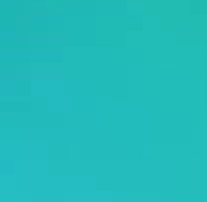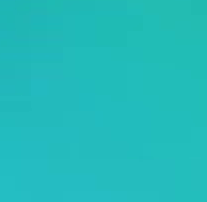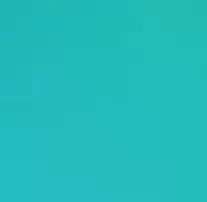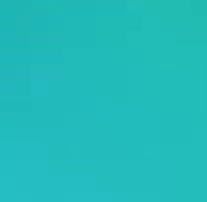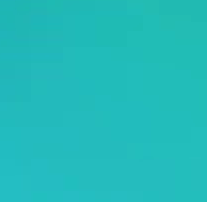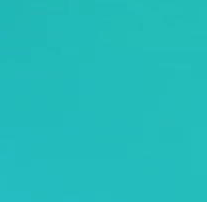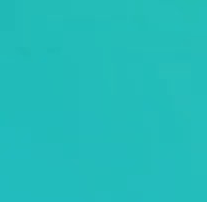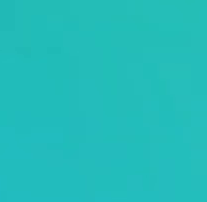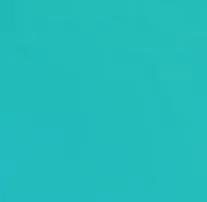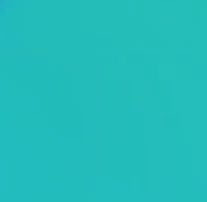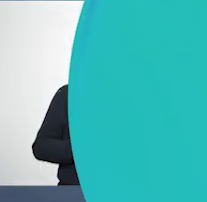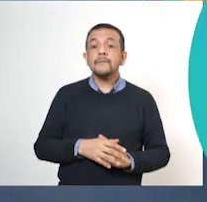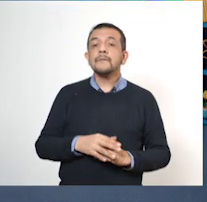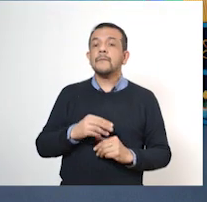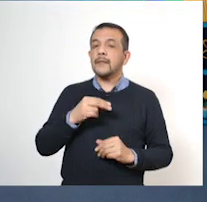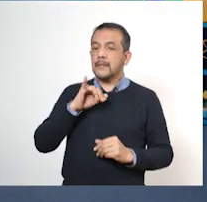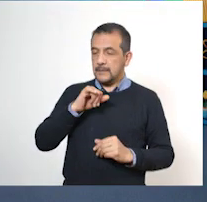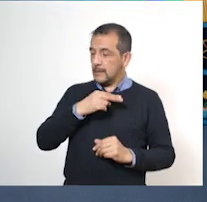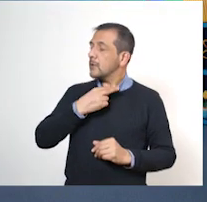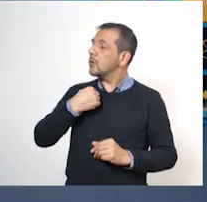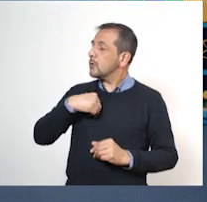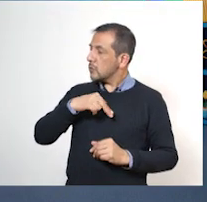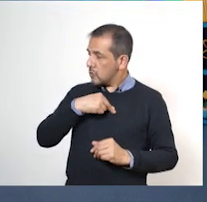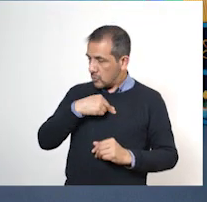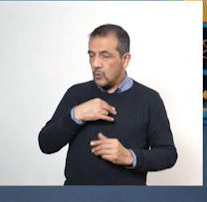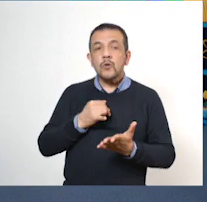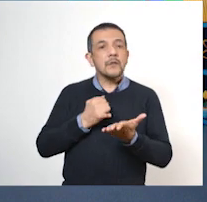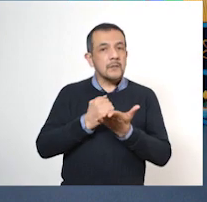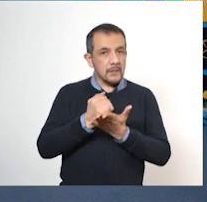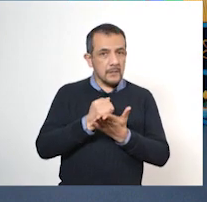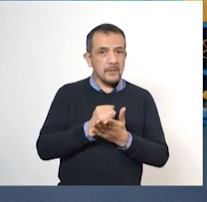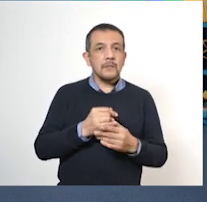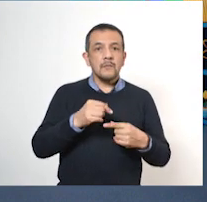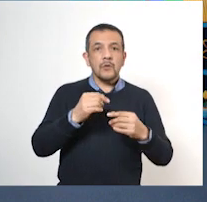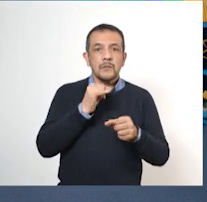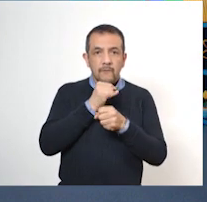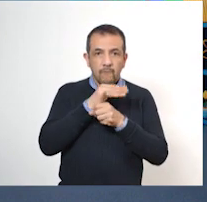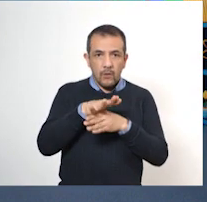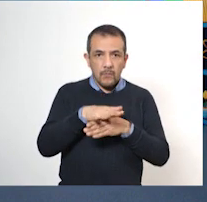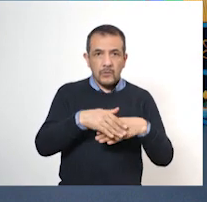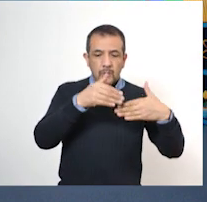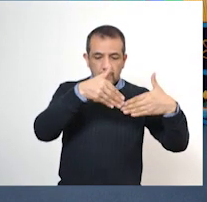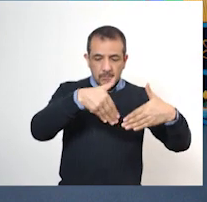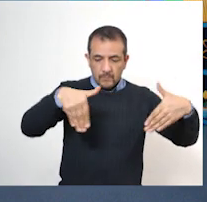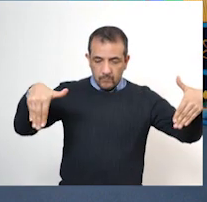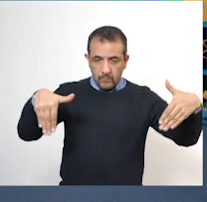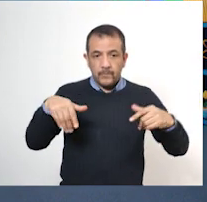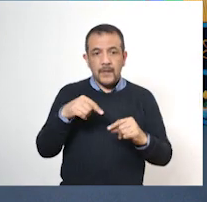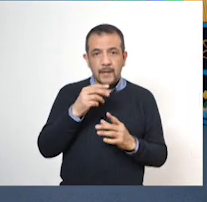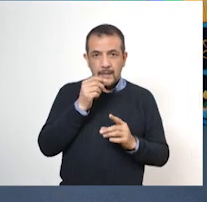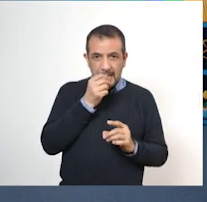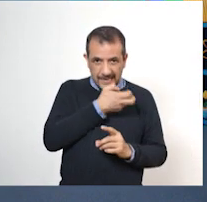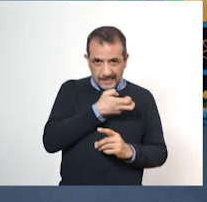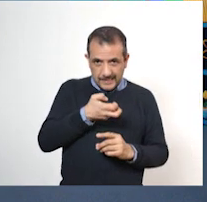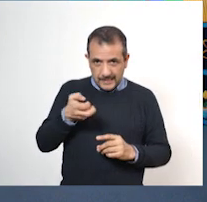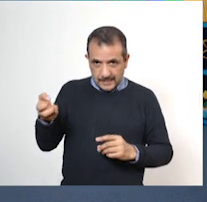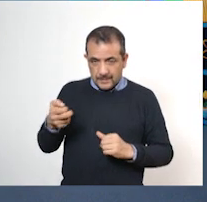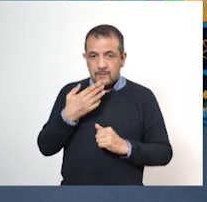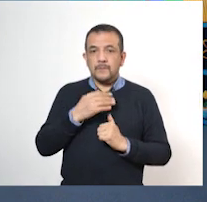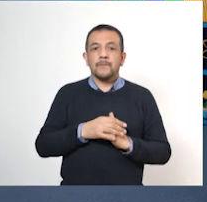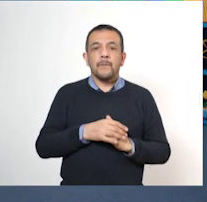poder. Tenemos la información para tomar mejores decisiones y esta información se convierte en acciones